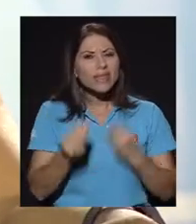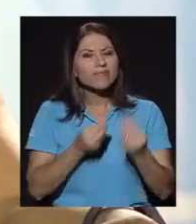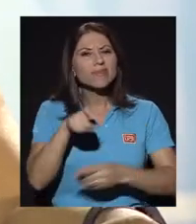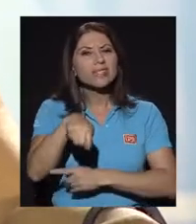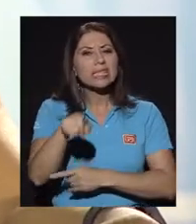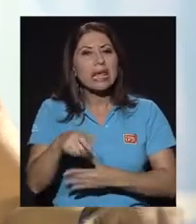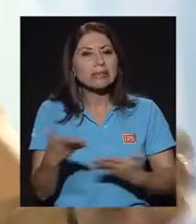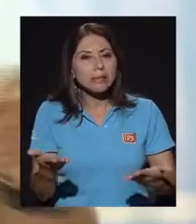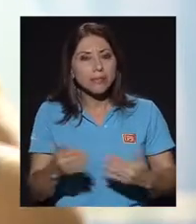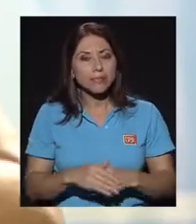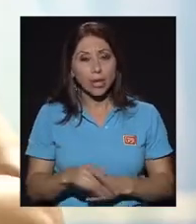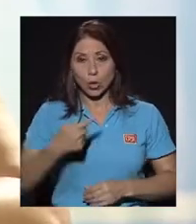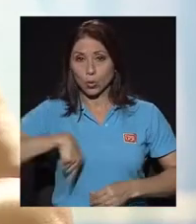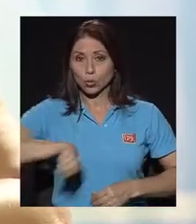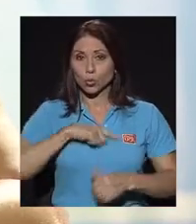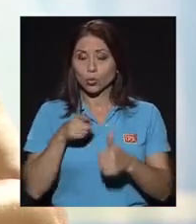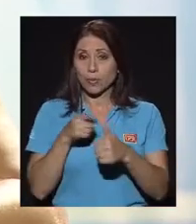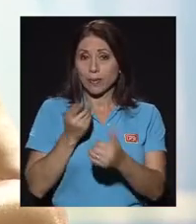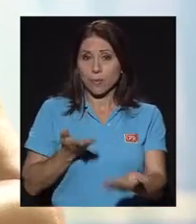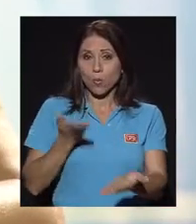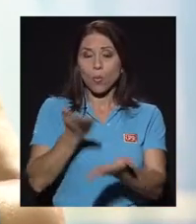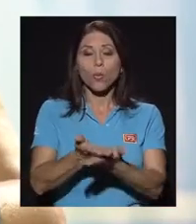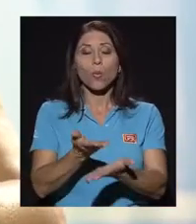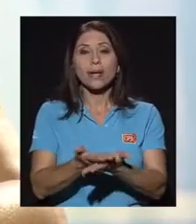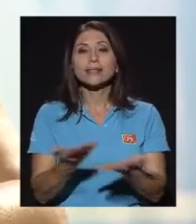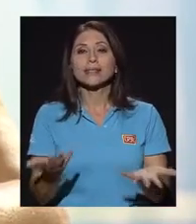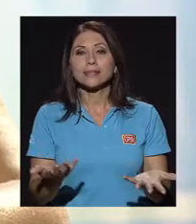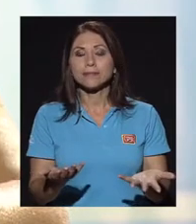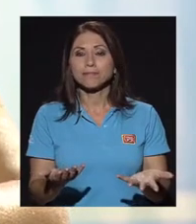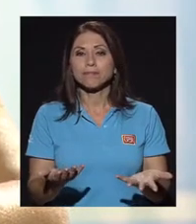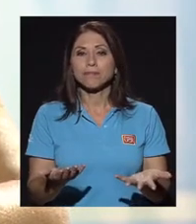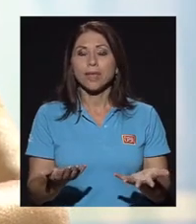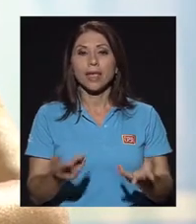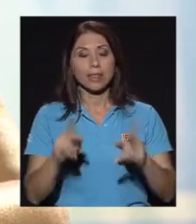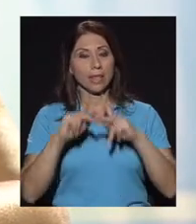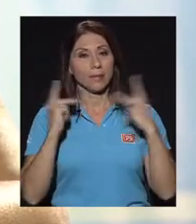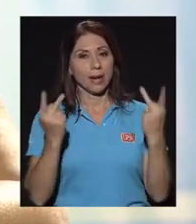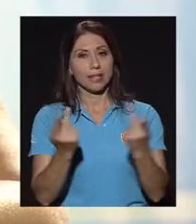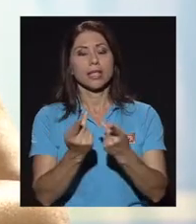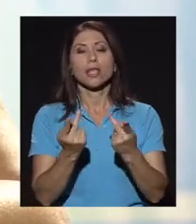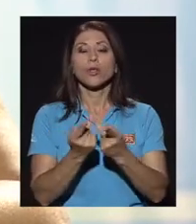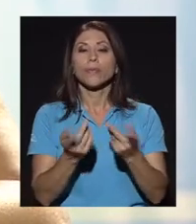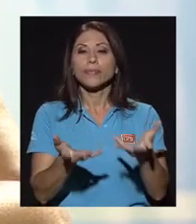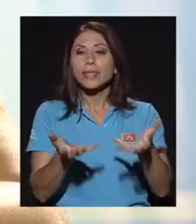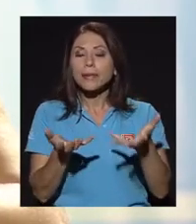pueblo. Nosotros, como primera propuesta del partido, vamos con